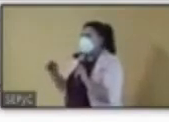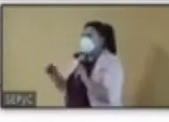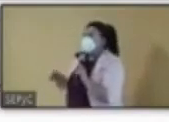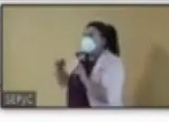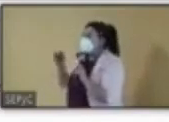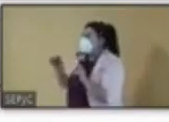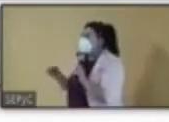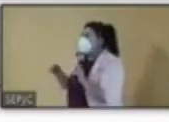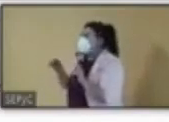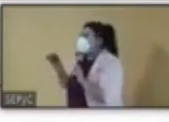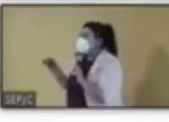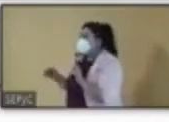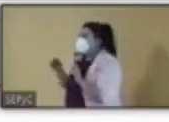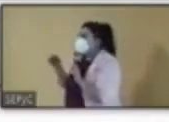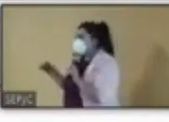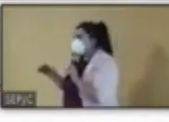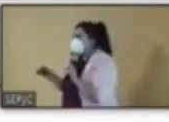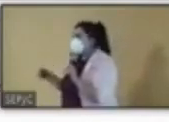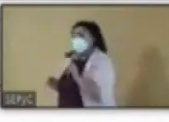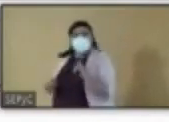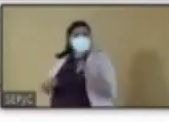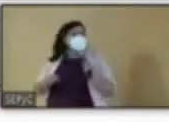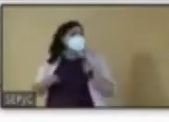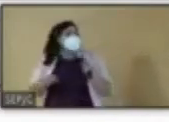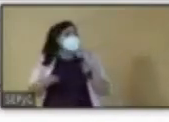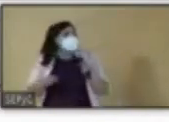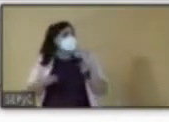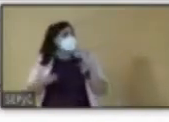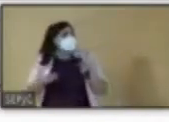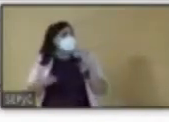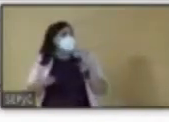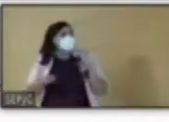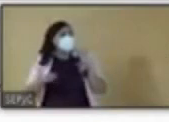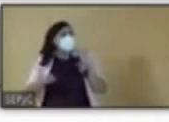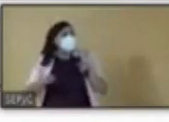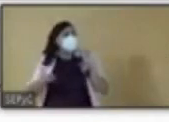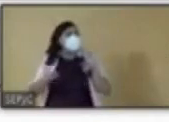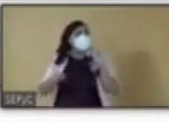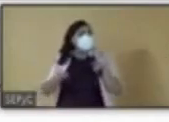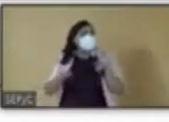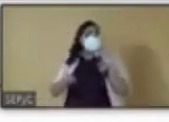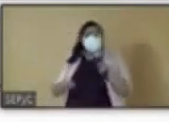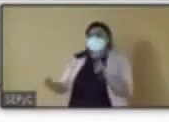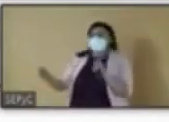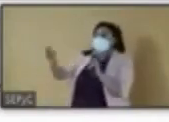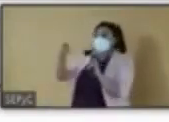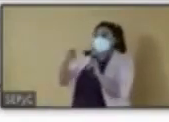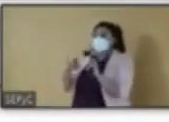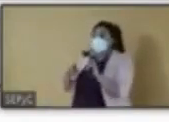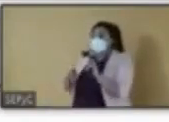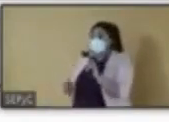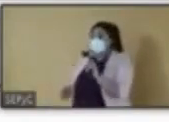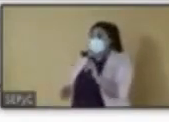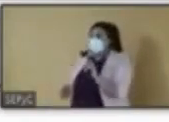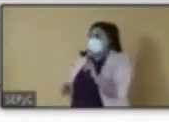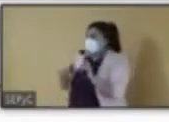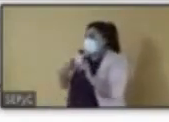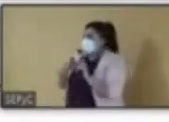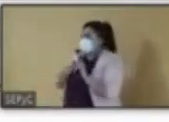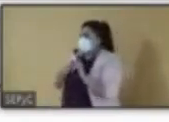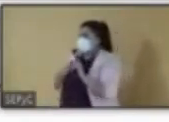dio a ganar mensualmente esa cantidad, entonces lo debo de reflejar como un cliente principal dentro de las